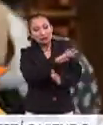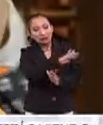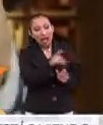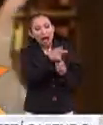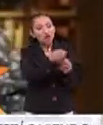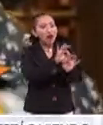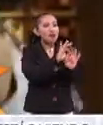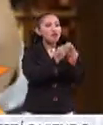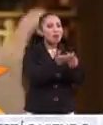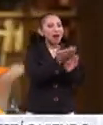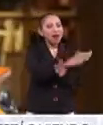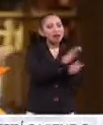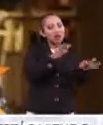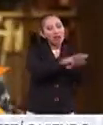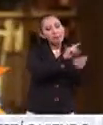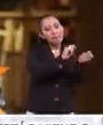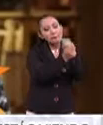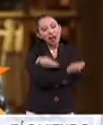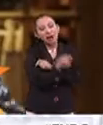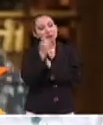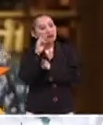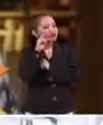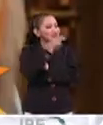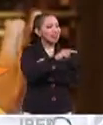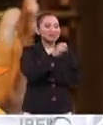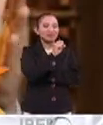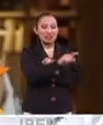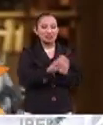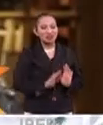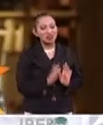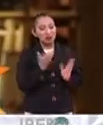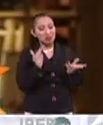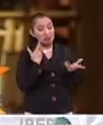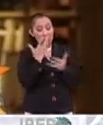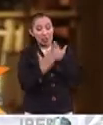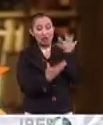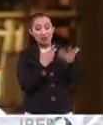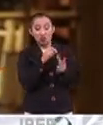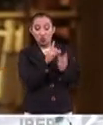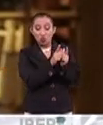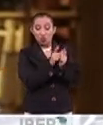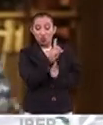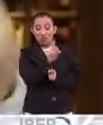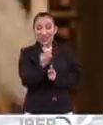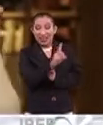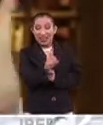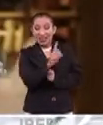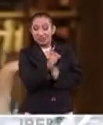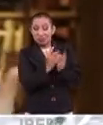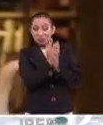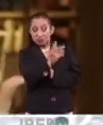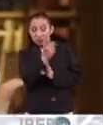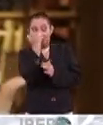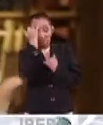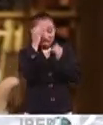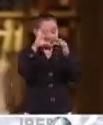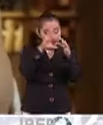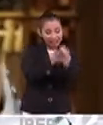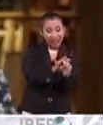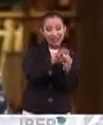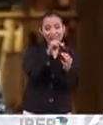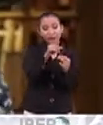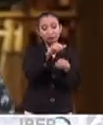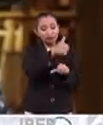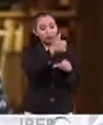modelo transicional y binominal marcado por una ex concertación y una derecha con altos consensos de